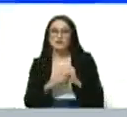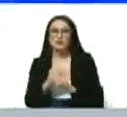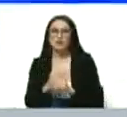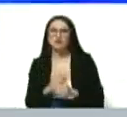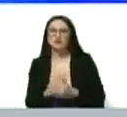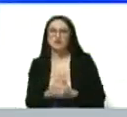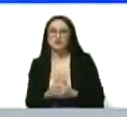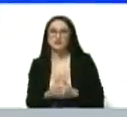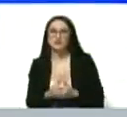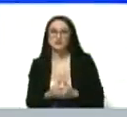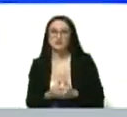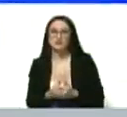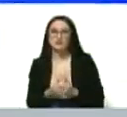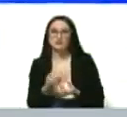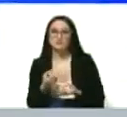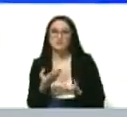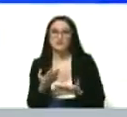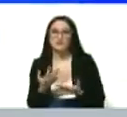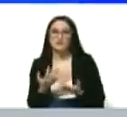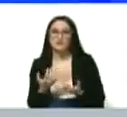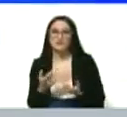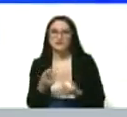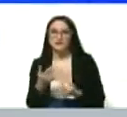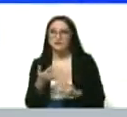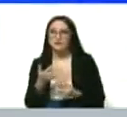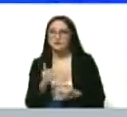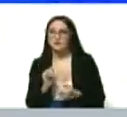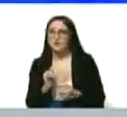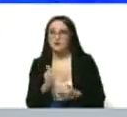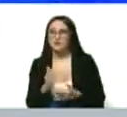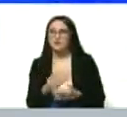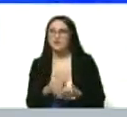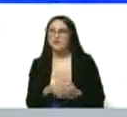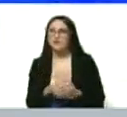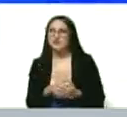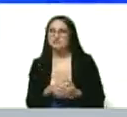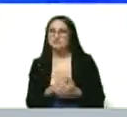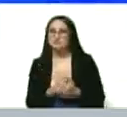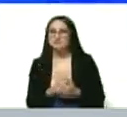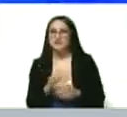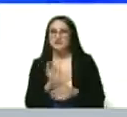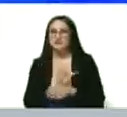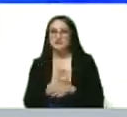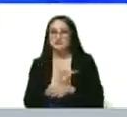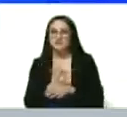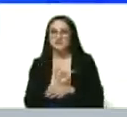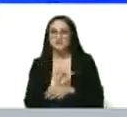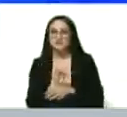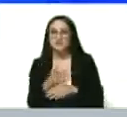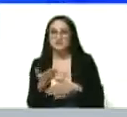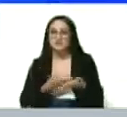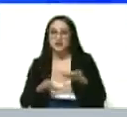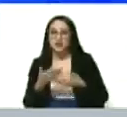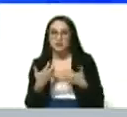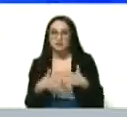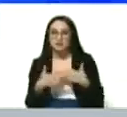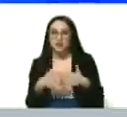servicio es mejor llevado a cabo cuando tenemos un eficiente funcionamiento del mercado petrolero global.